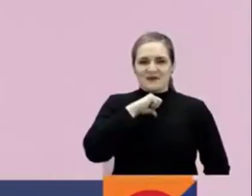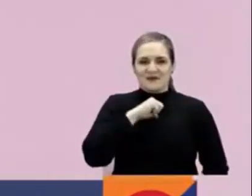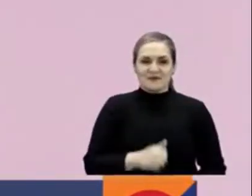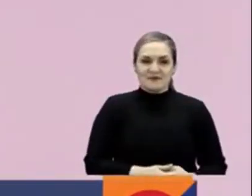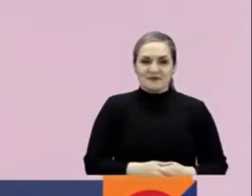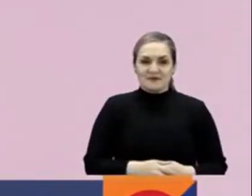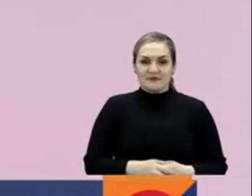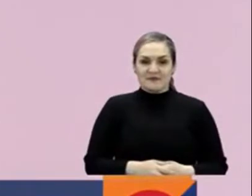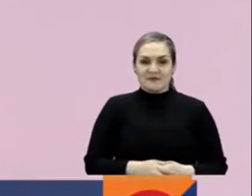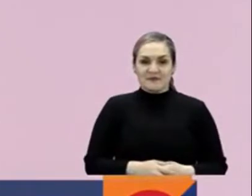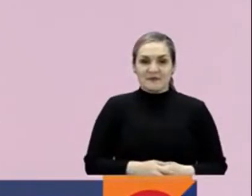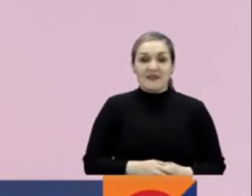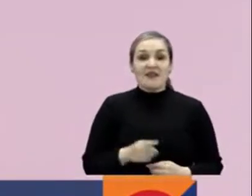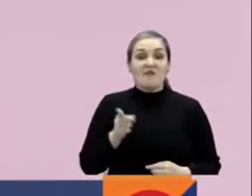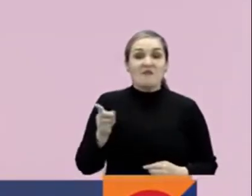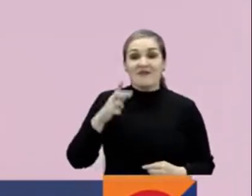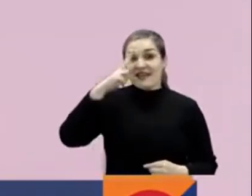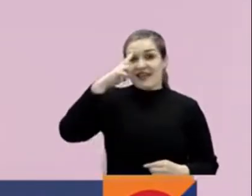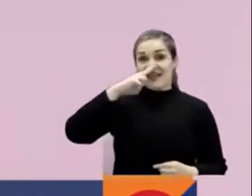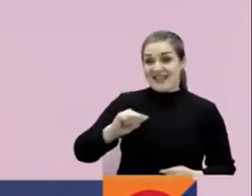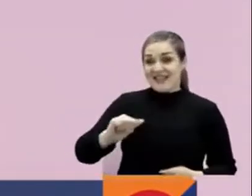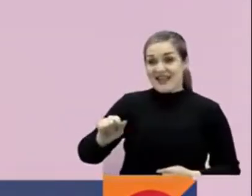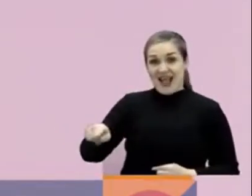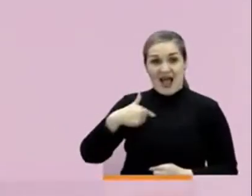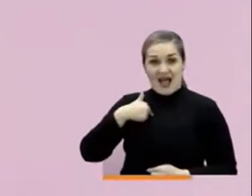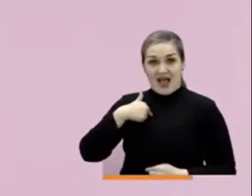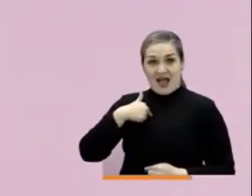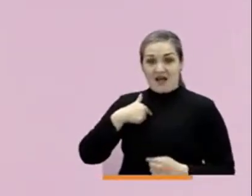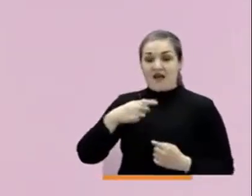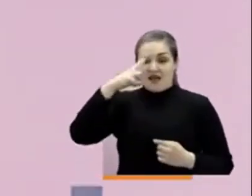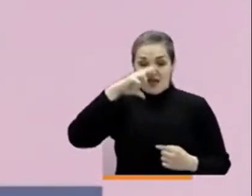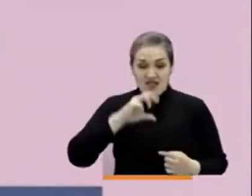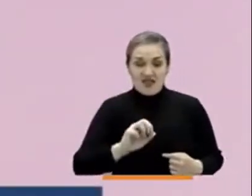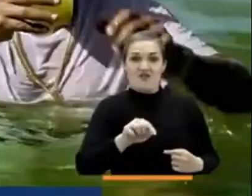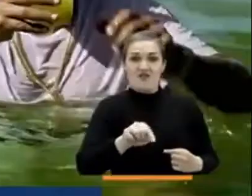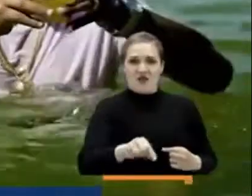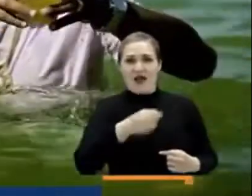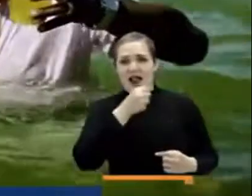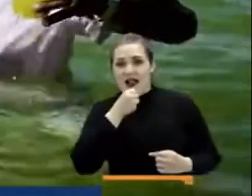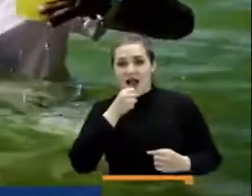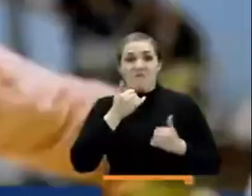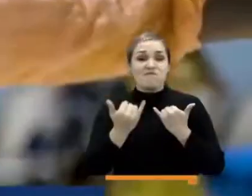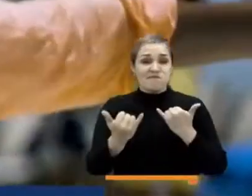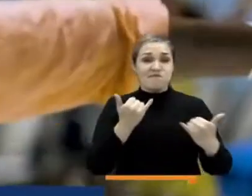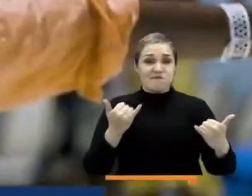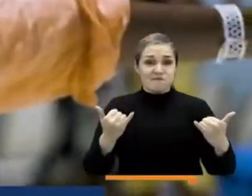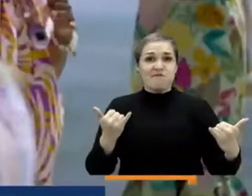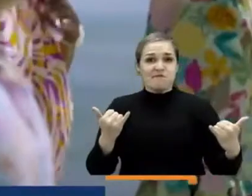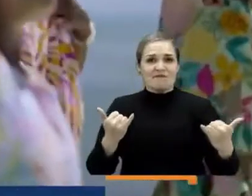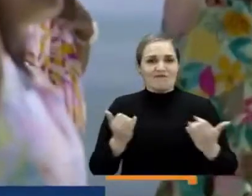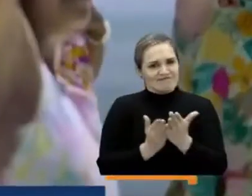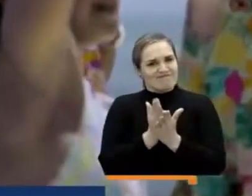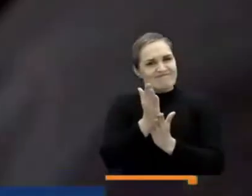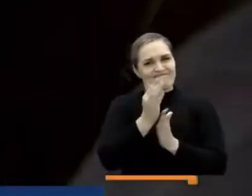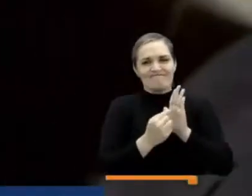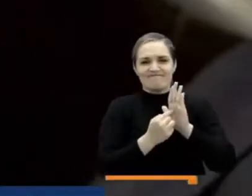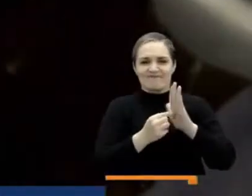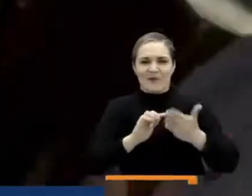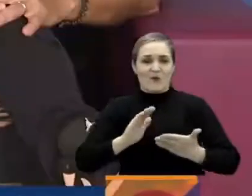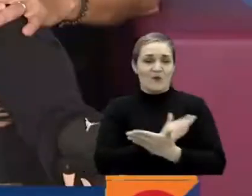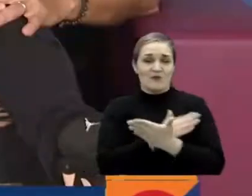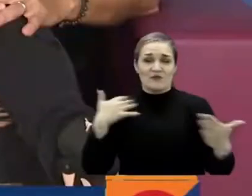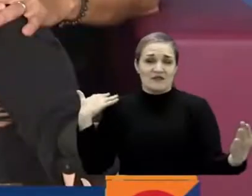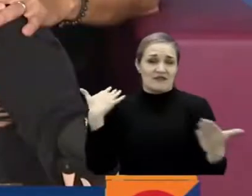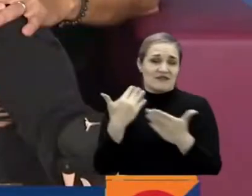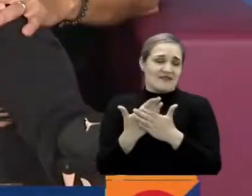Está la hija de Nelson, Marcelita, está mi hijo Gianpablo cantando en los coros. Porque mantenerse durante tanto tiempo.